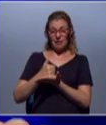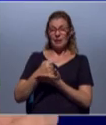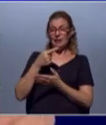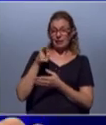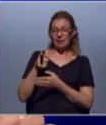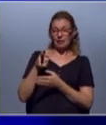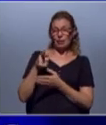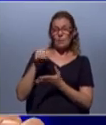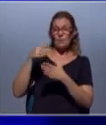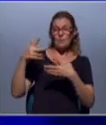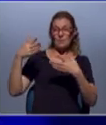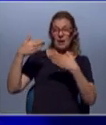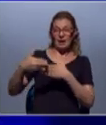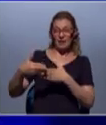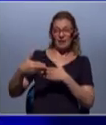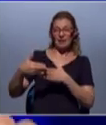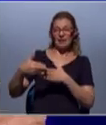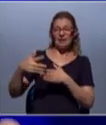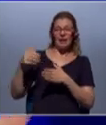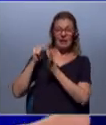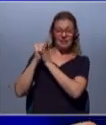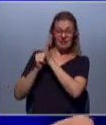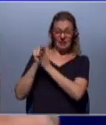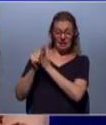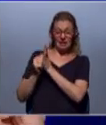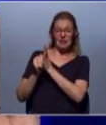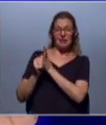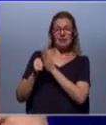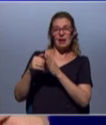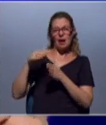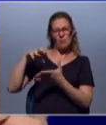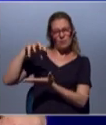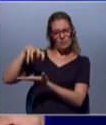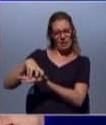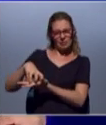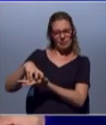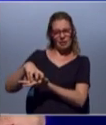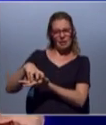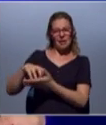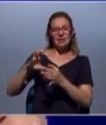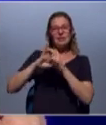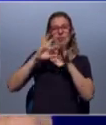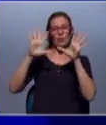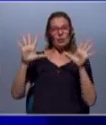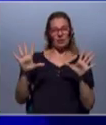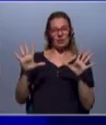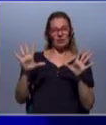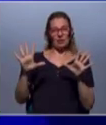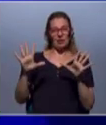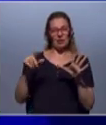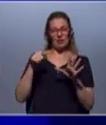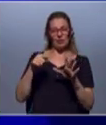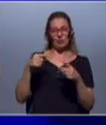permitirá parar el tren y la planta de upm en una democracia concluyó el valor y fuerza de la soberanía en la nación es